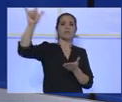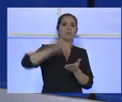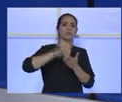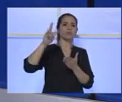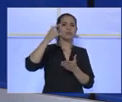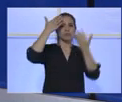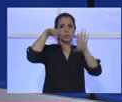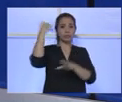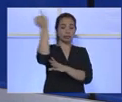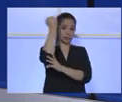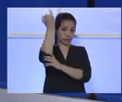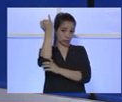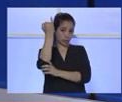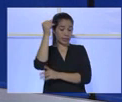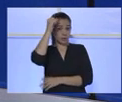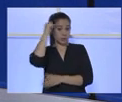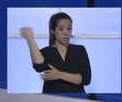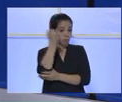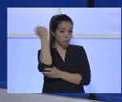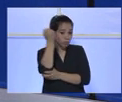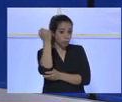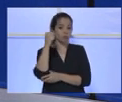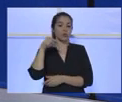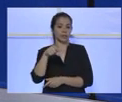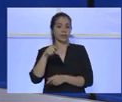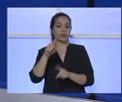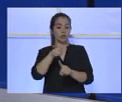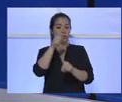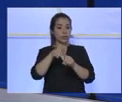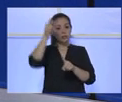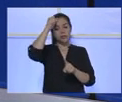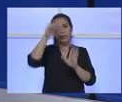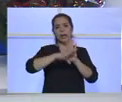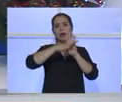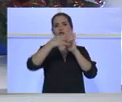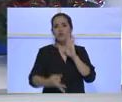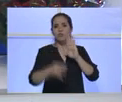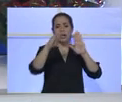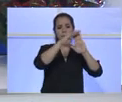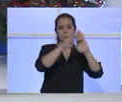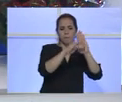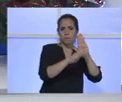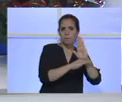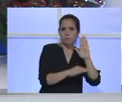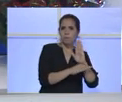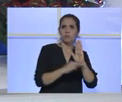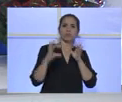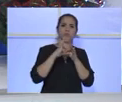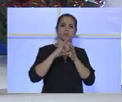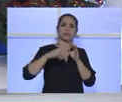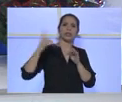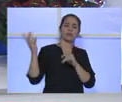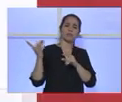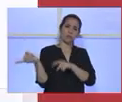muy importante, que es esta aerolínea Paranair, que está cumpliendo regularmente y una infinidad de vuelos diarios. Y hemos